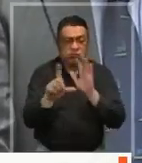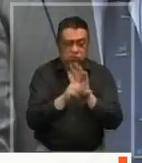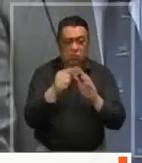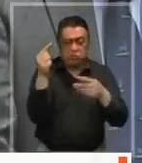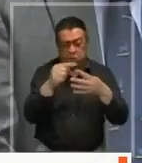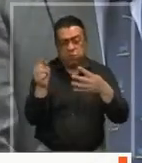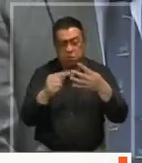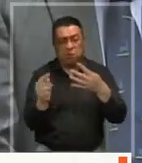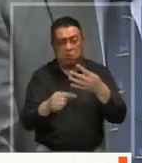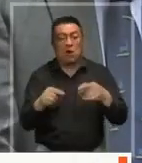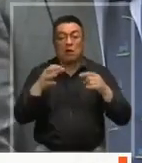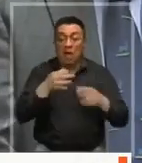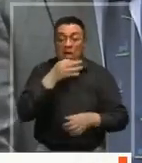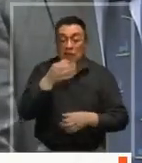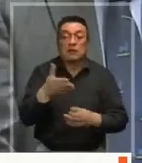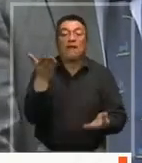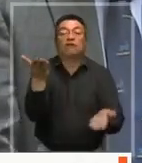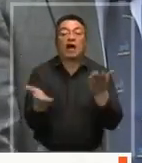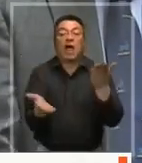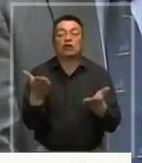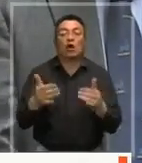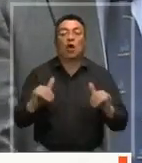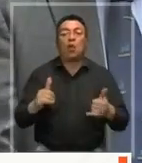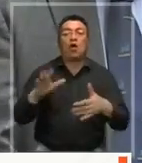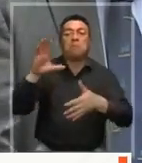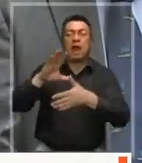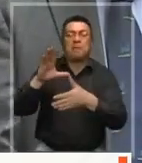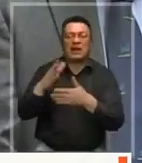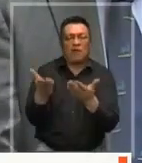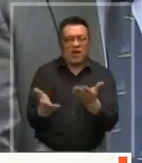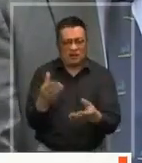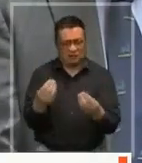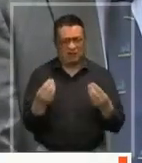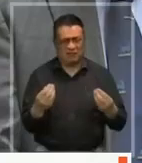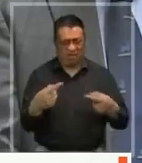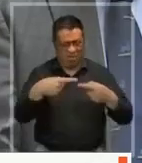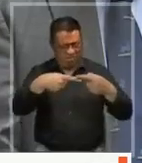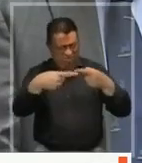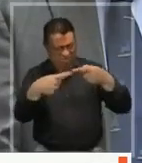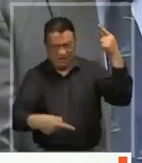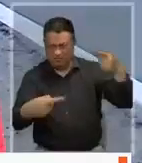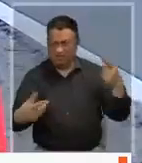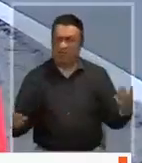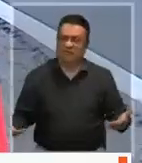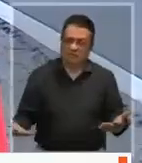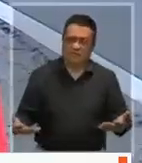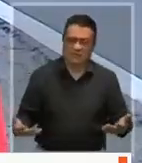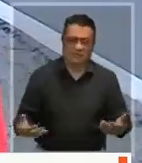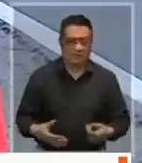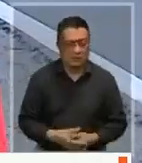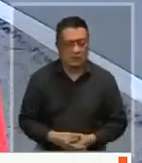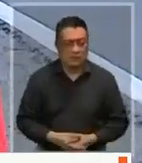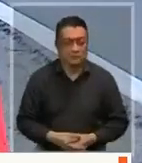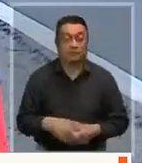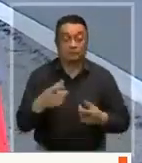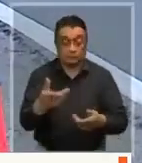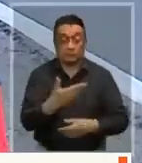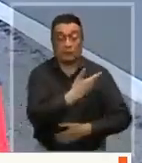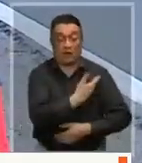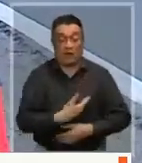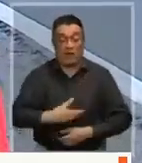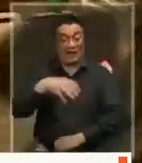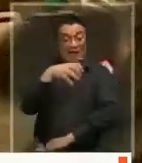país, nos diga que va a hacer un balance los Juegos Panamericanos. Nos parece de una desconexión total. En paralelo, el gobernador de la